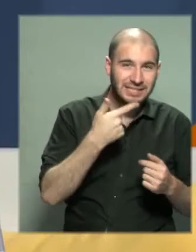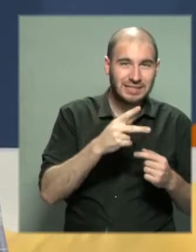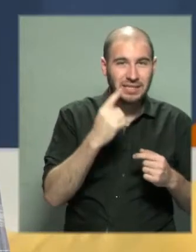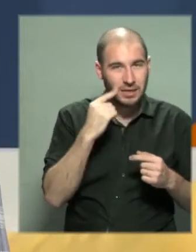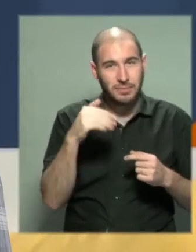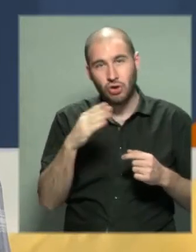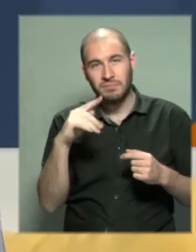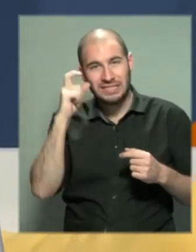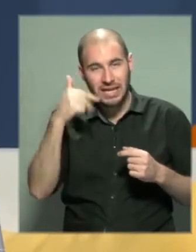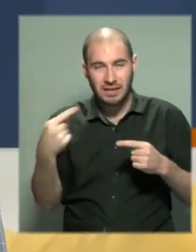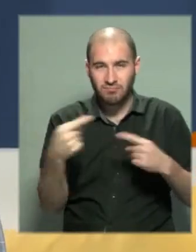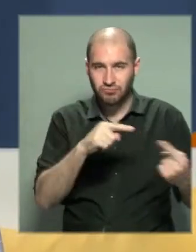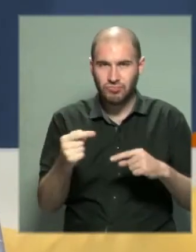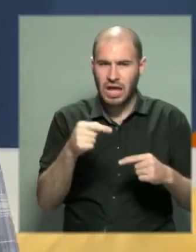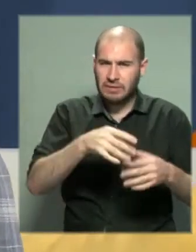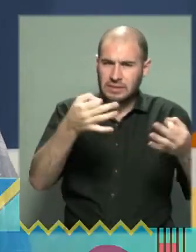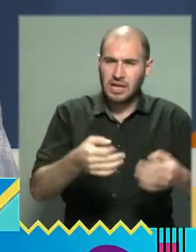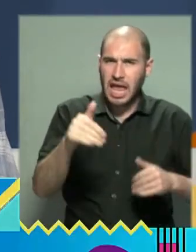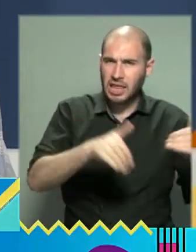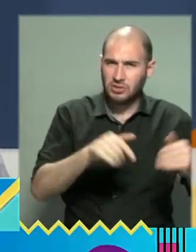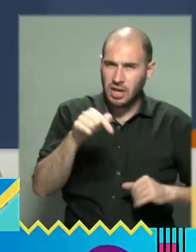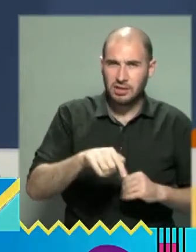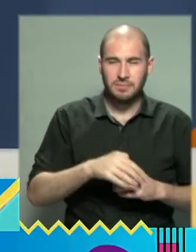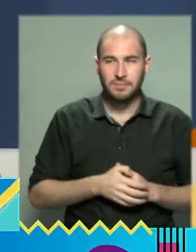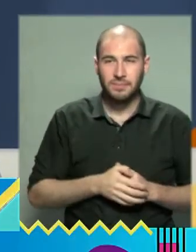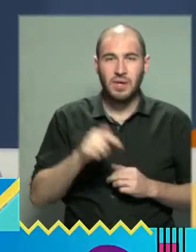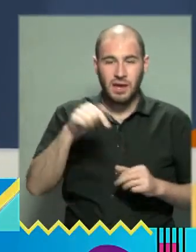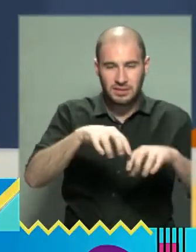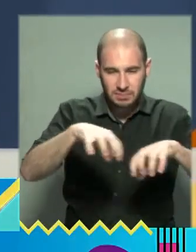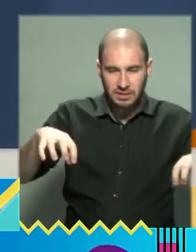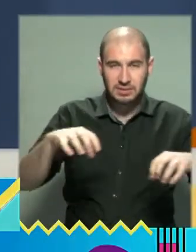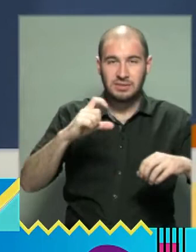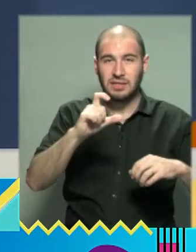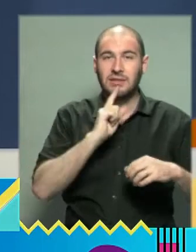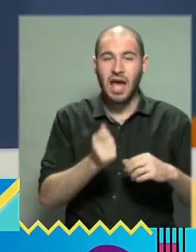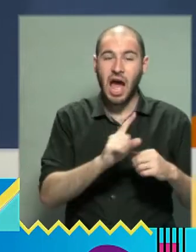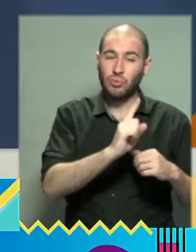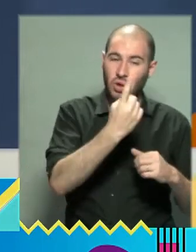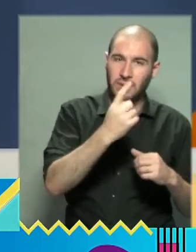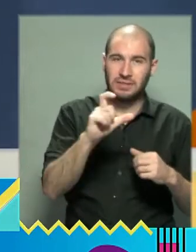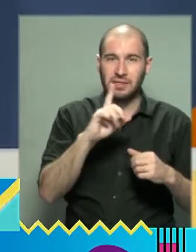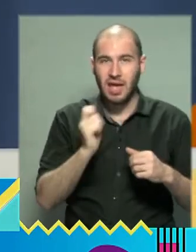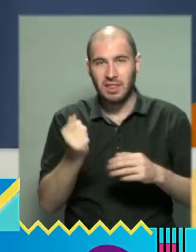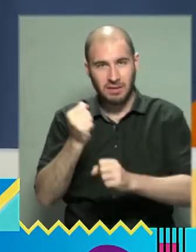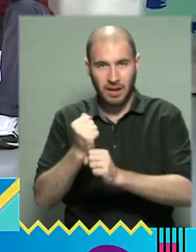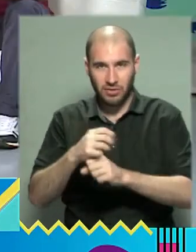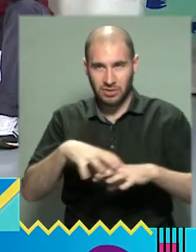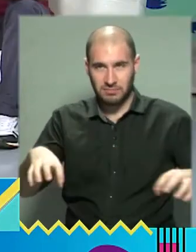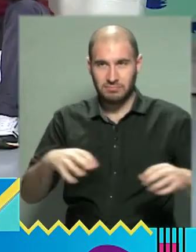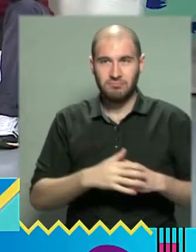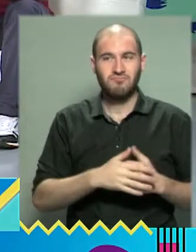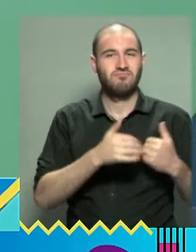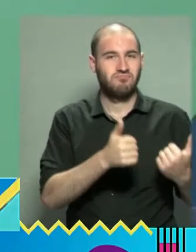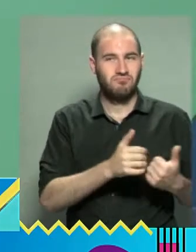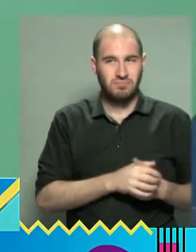digamos, ahí sobre la legitimidad o no de las elecciones, ahí se dividen dos, la CTA autónoma y la CTA de los trabajadores. Perfecto.